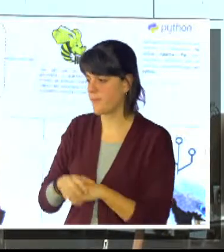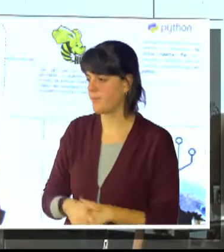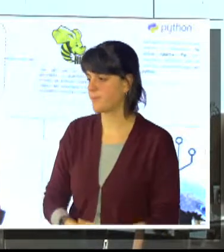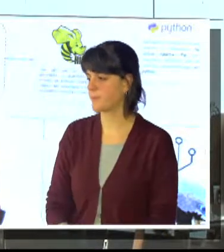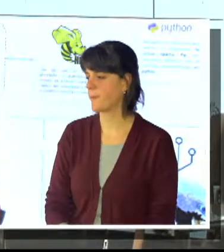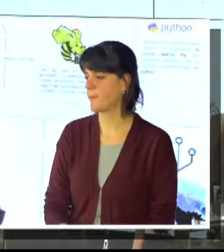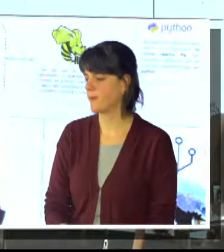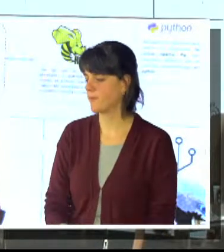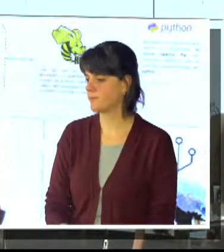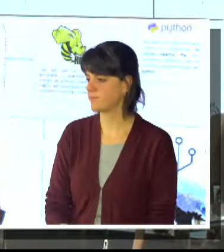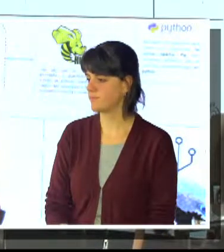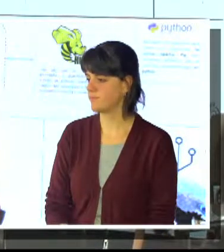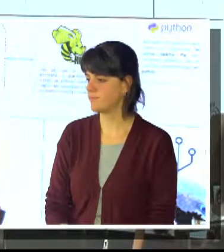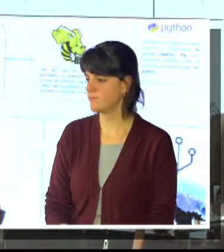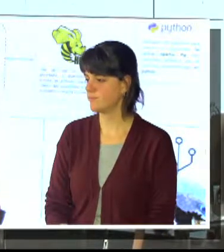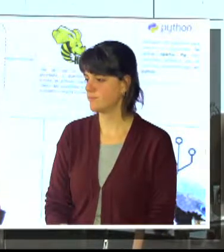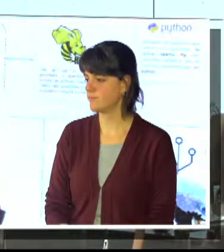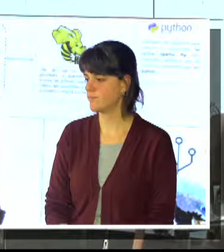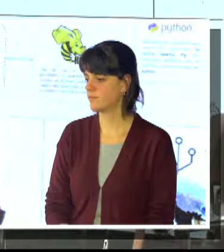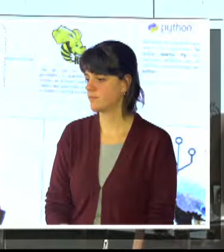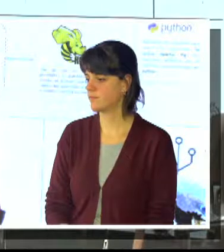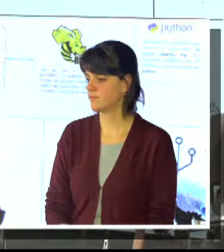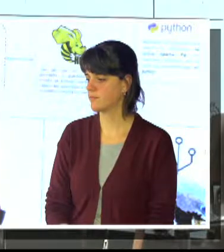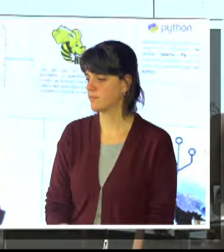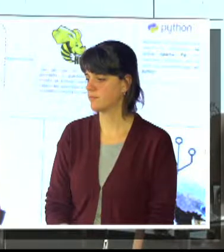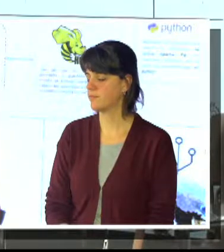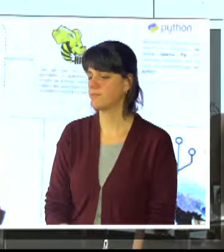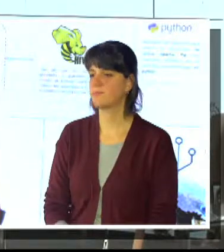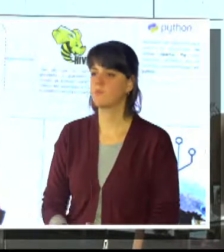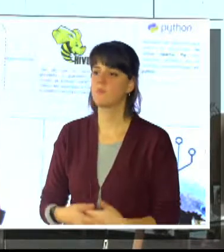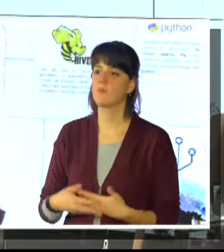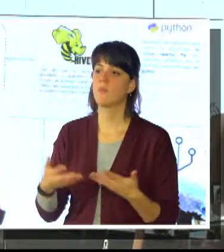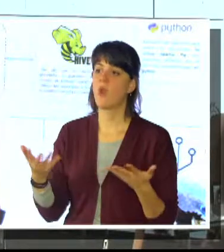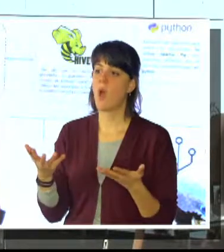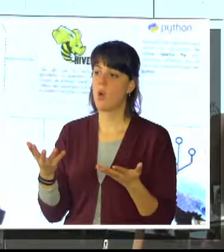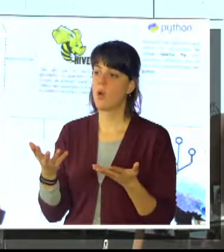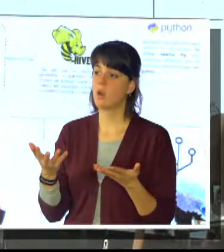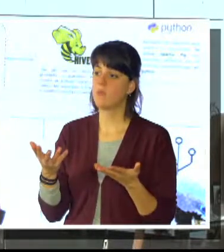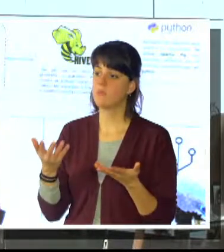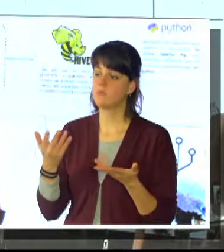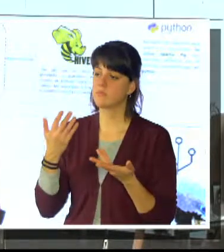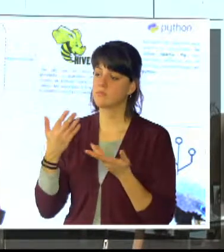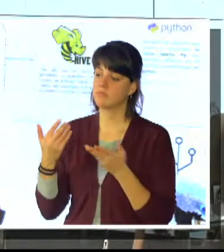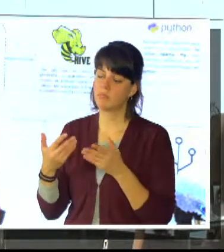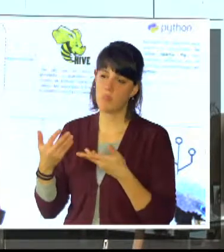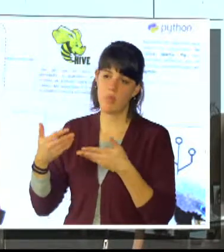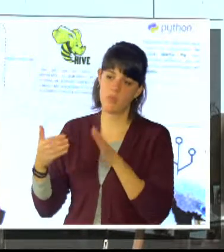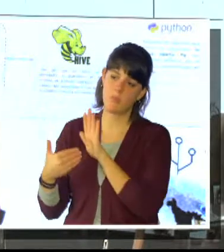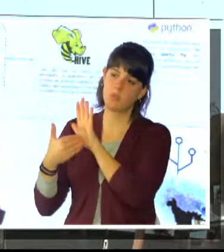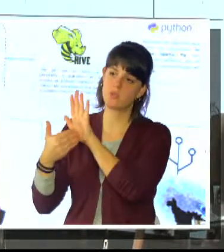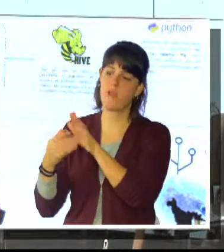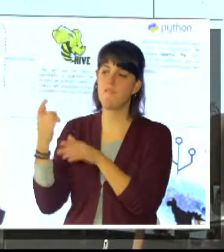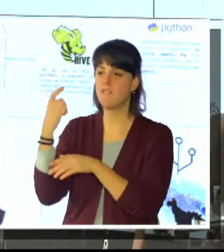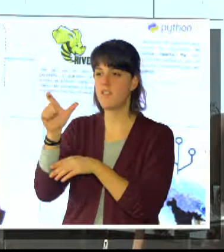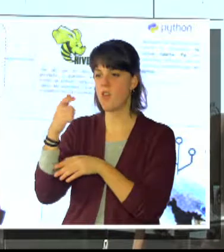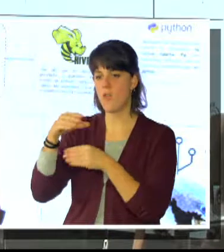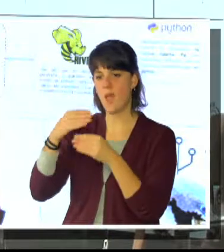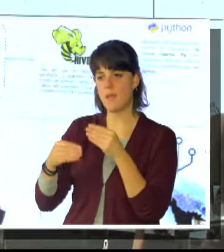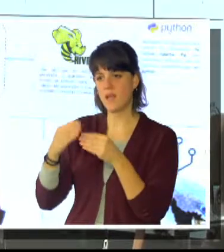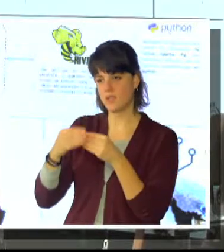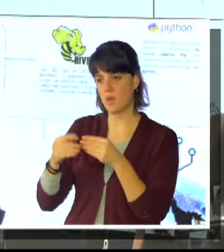líneas que pasan por cada uno de esos puntos de control. Y finalmente, un análisis de los recorridos faltantes, es decir, los recorridos que no fueron